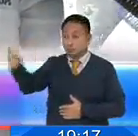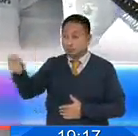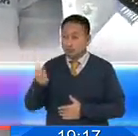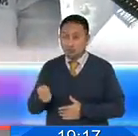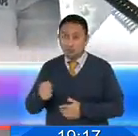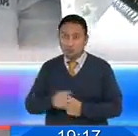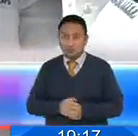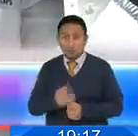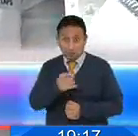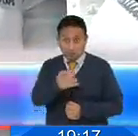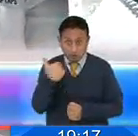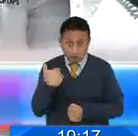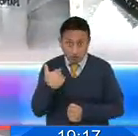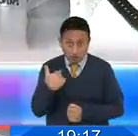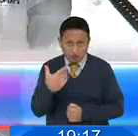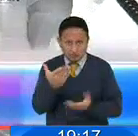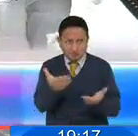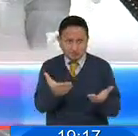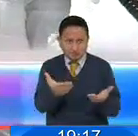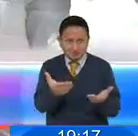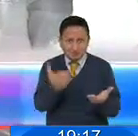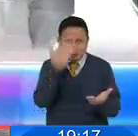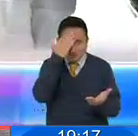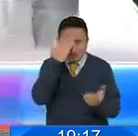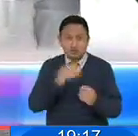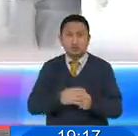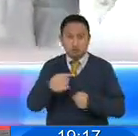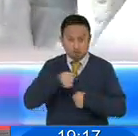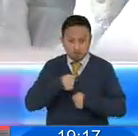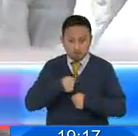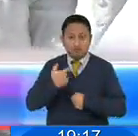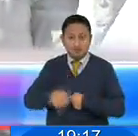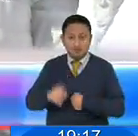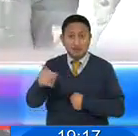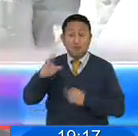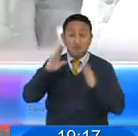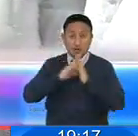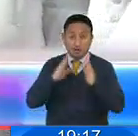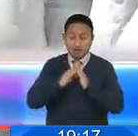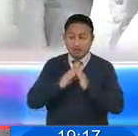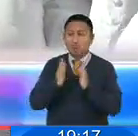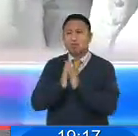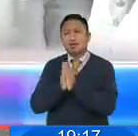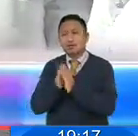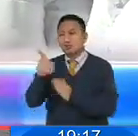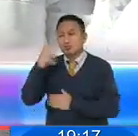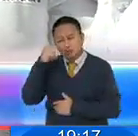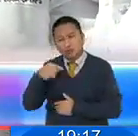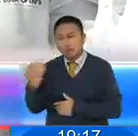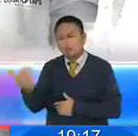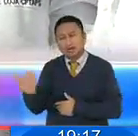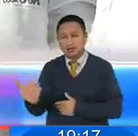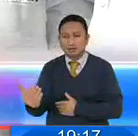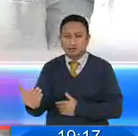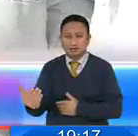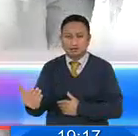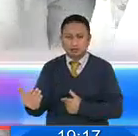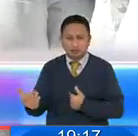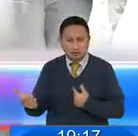de ustedes puede imaginar que vamos a llegar a su domicilio y le vamos a pedir la prueba de PCR para atenderlo,